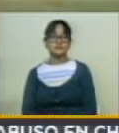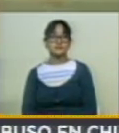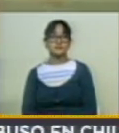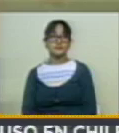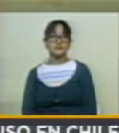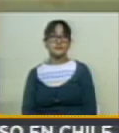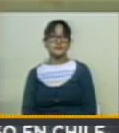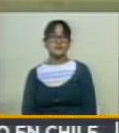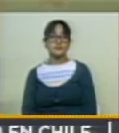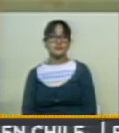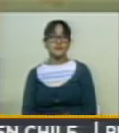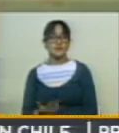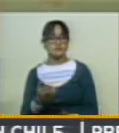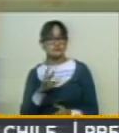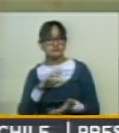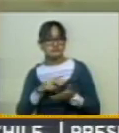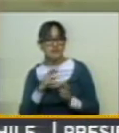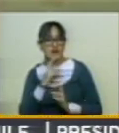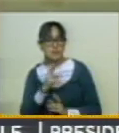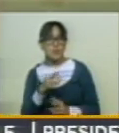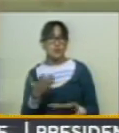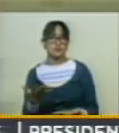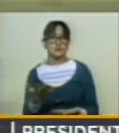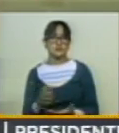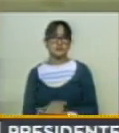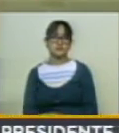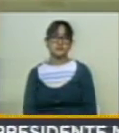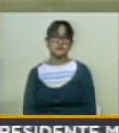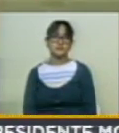consideración, que responde usted a esa solicitud del candidato.